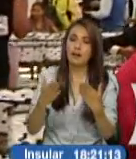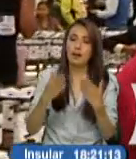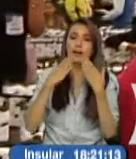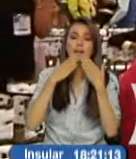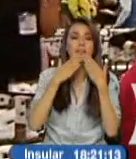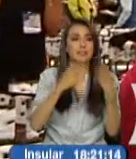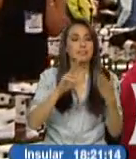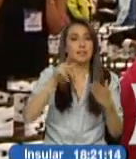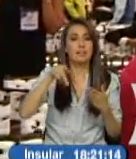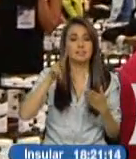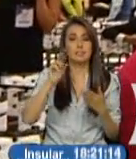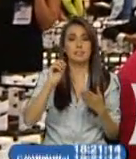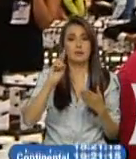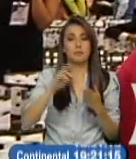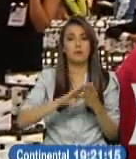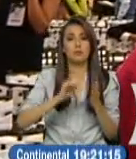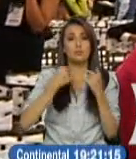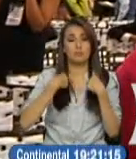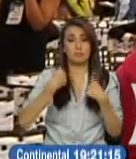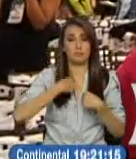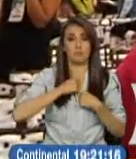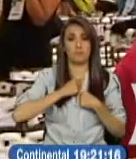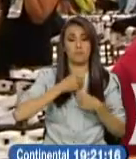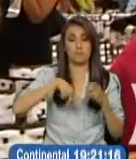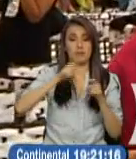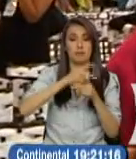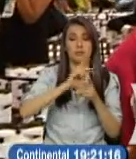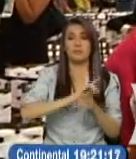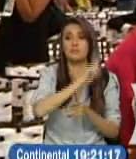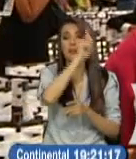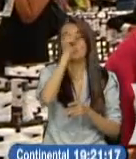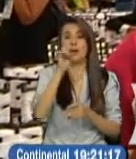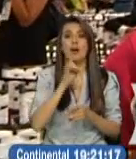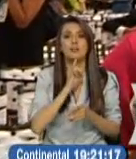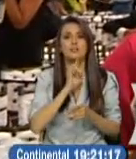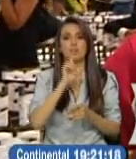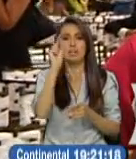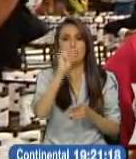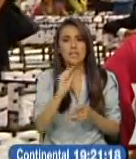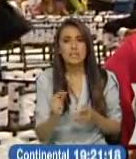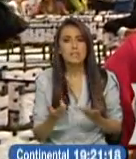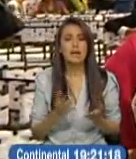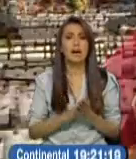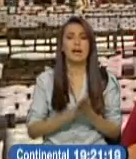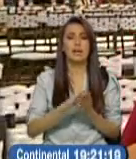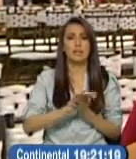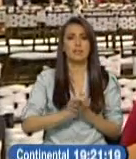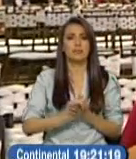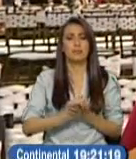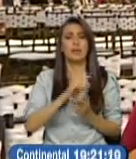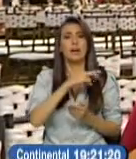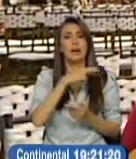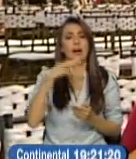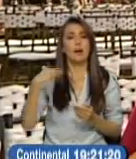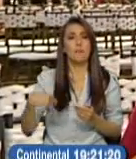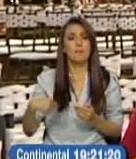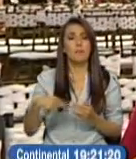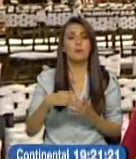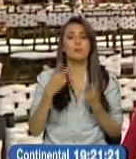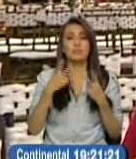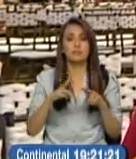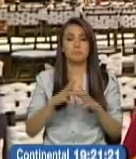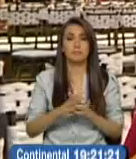pudimos exportar a Estados Unidos, Italia, en temas de artesanía, también Japón, y seguiremos